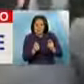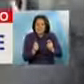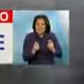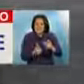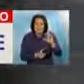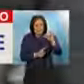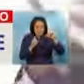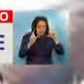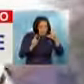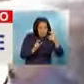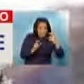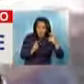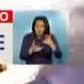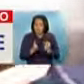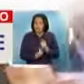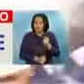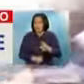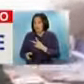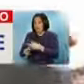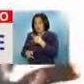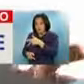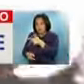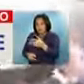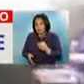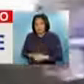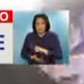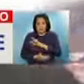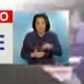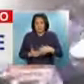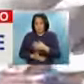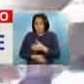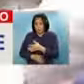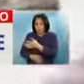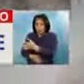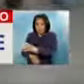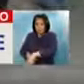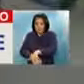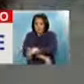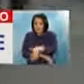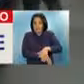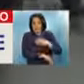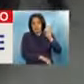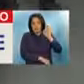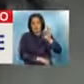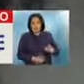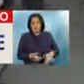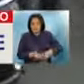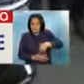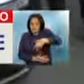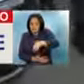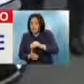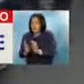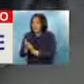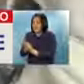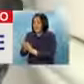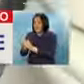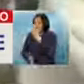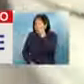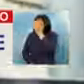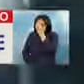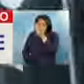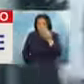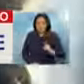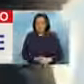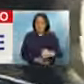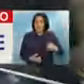una fotografía con él. Los vecinos de todas las cuadras de la avenida Javier Prado salen a aplaudirlo, salen a saludar.